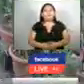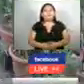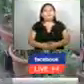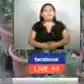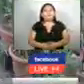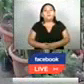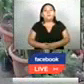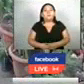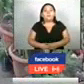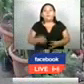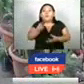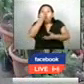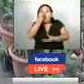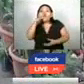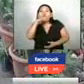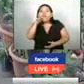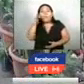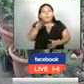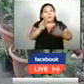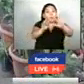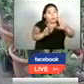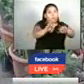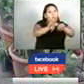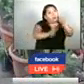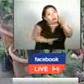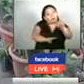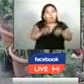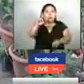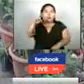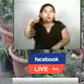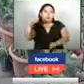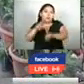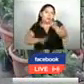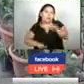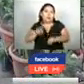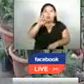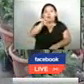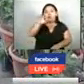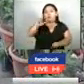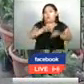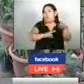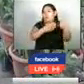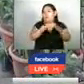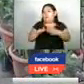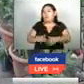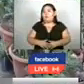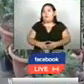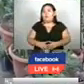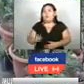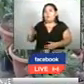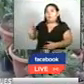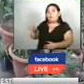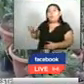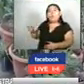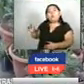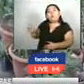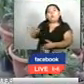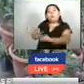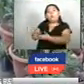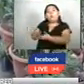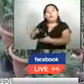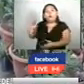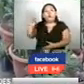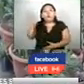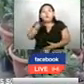La Pascuas auxila entre 7 dólares, 10 y 15. ¿El precio de las flores en general, como la rosa